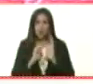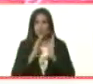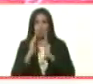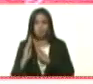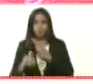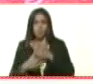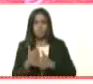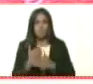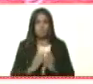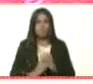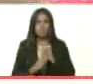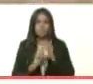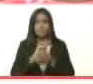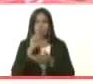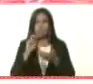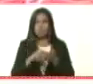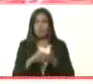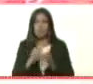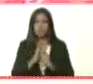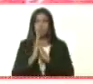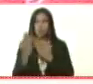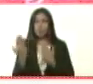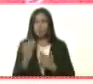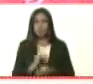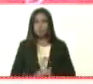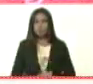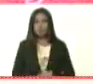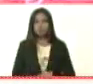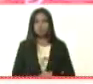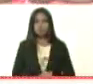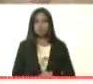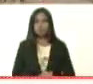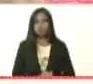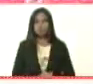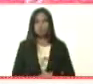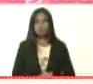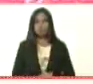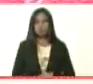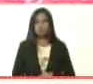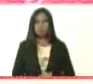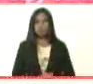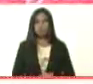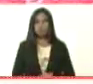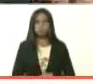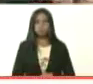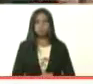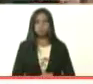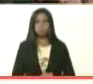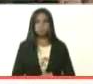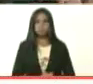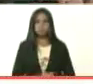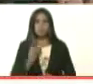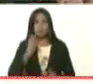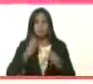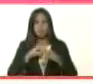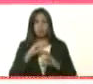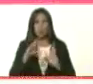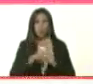organizativo, alguna dirección nacional. Piñate, por favor, agarra aquí. Aló, de acuerdo